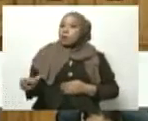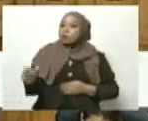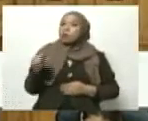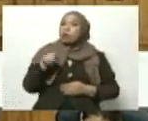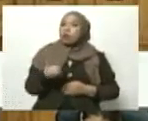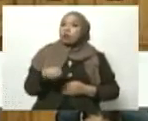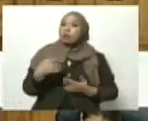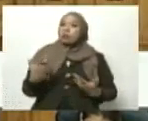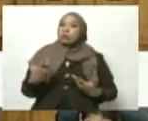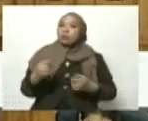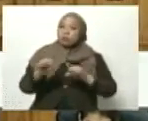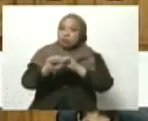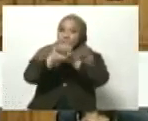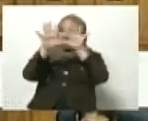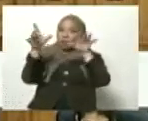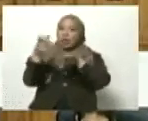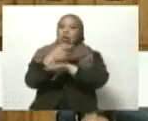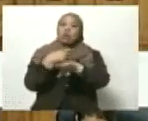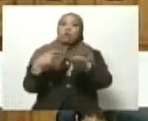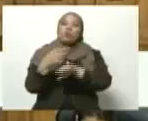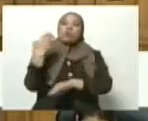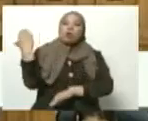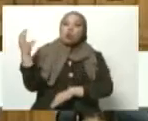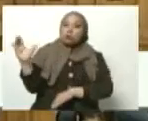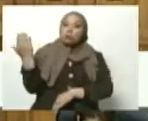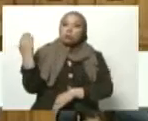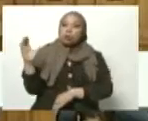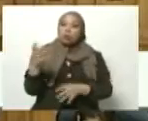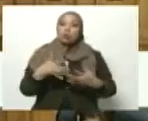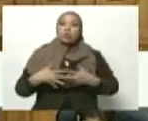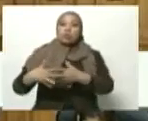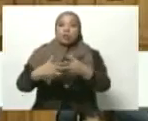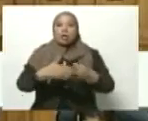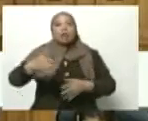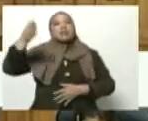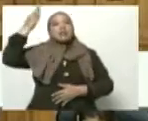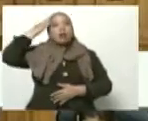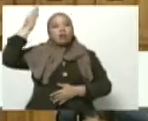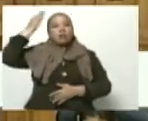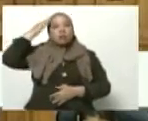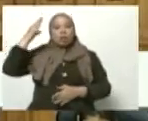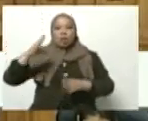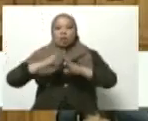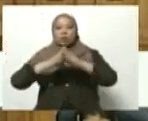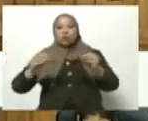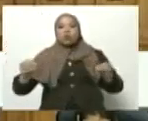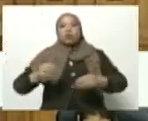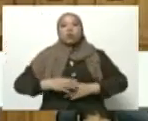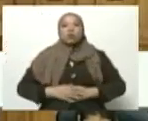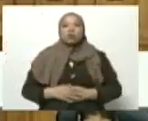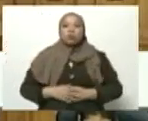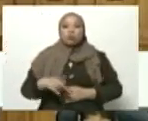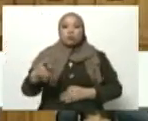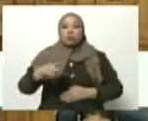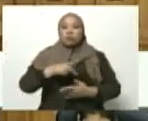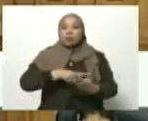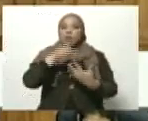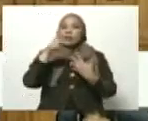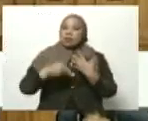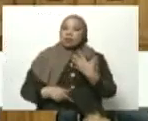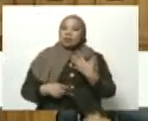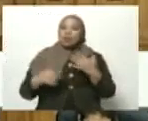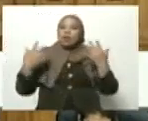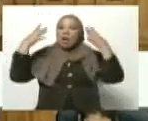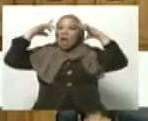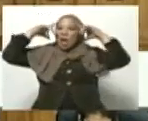quiero que quede claro, que el gobierno de Colombia, el gobierno de Estados Unidos, sabían todo, protegieron, siempre estuvieron presentes,